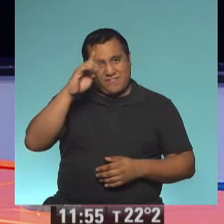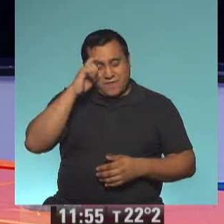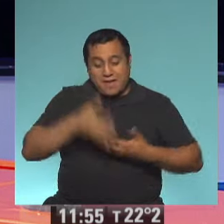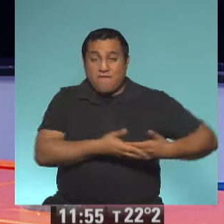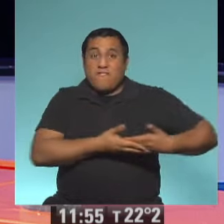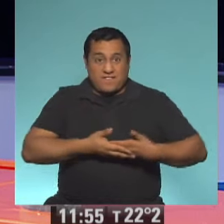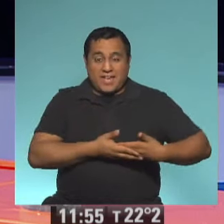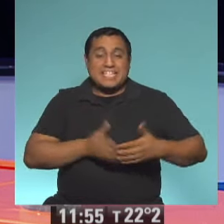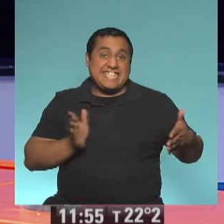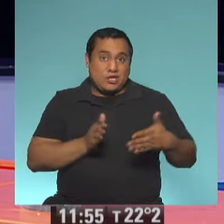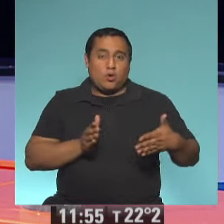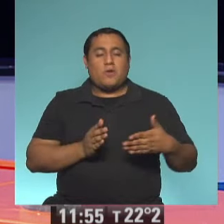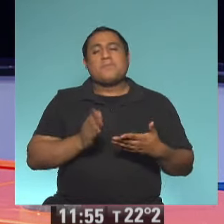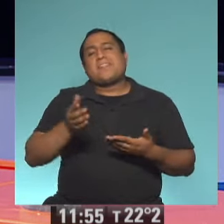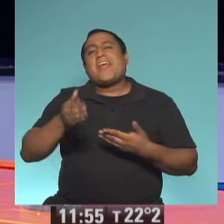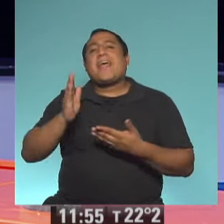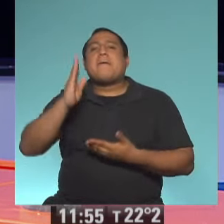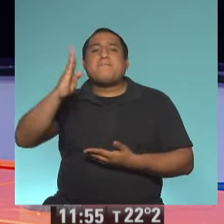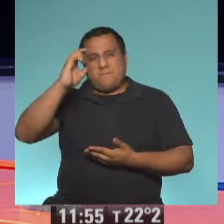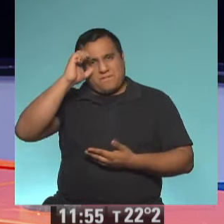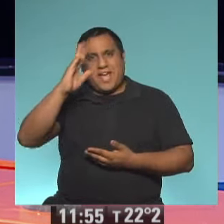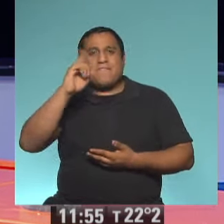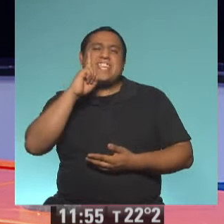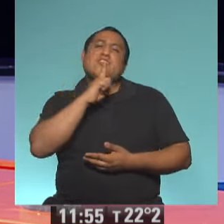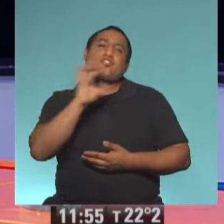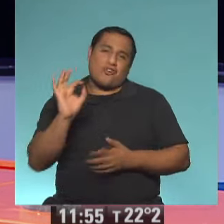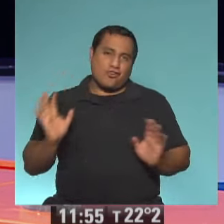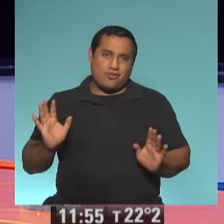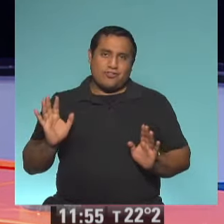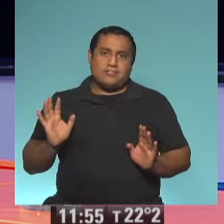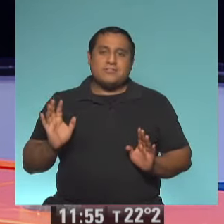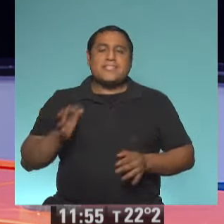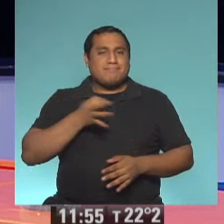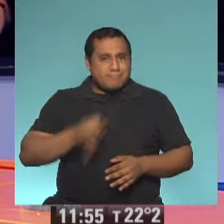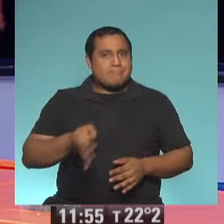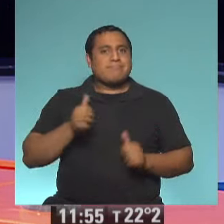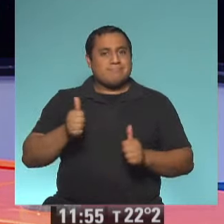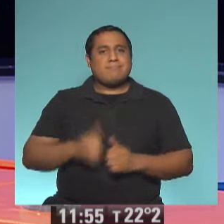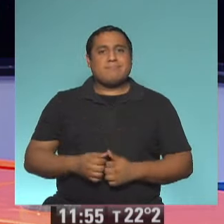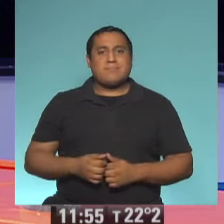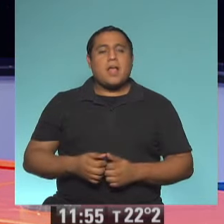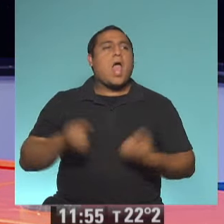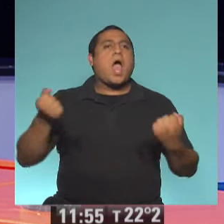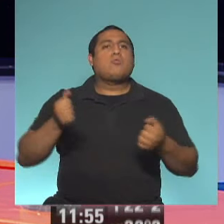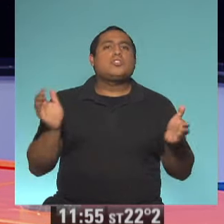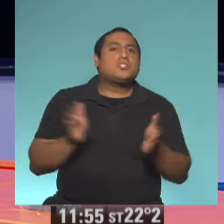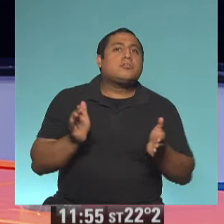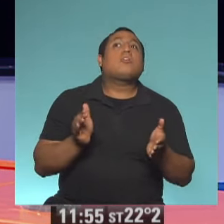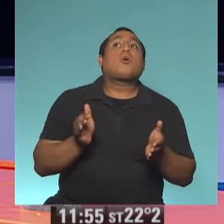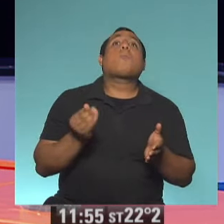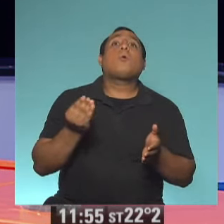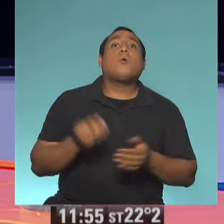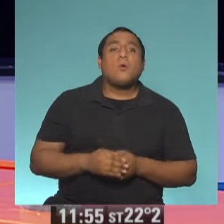es un bebito. Bebito. Bebito, exactamente. Chicos, entonces ahí, un auto pequeño, ¿cómo le